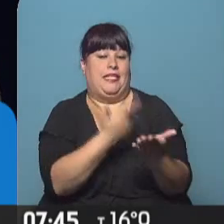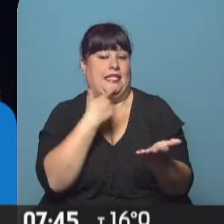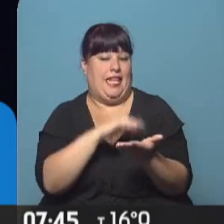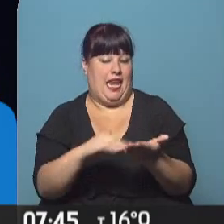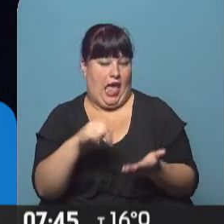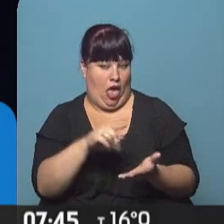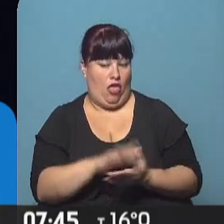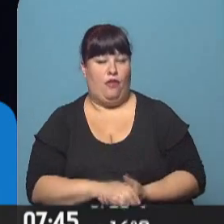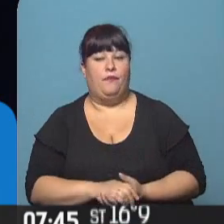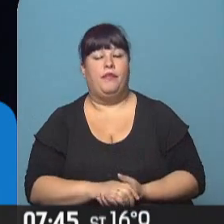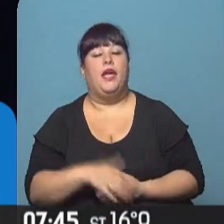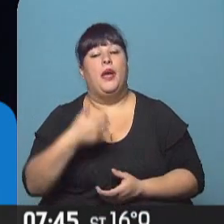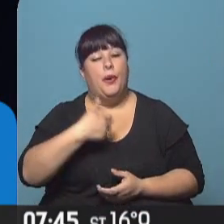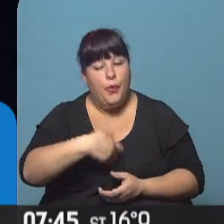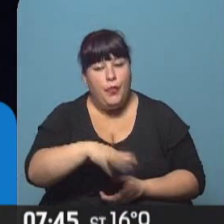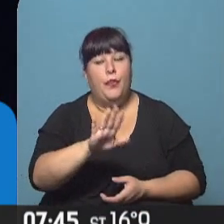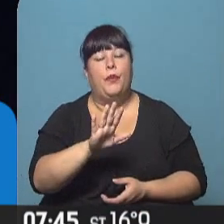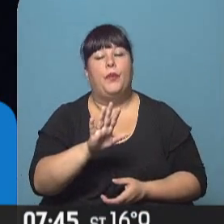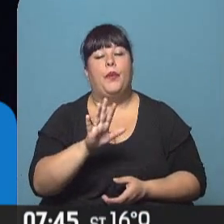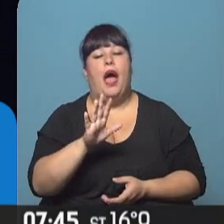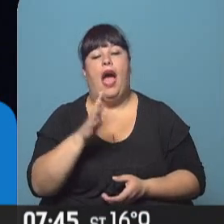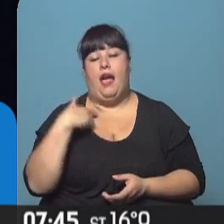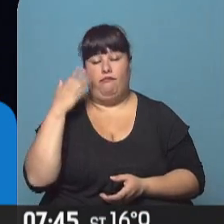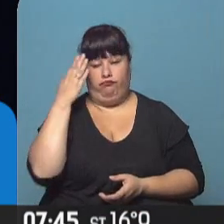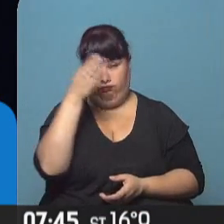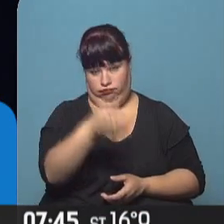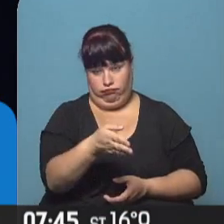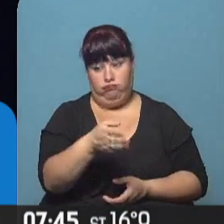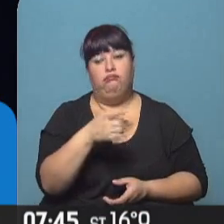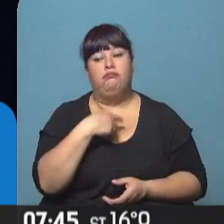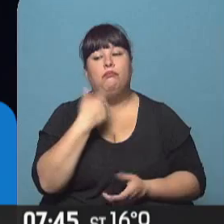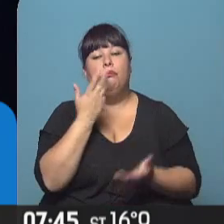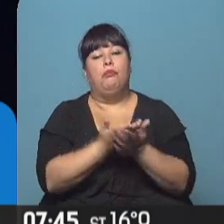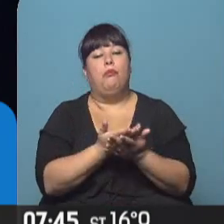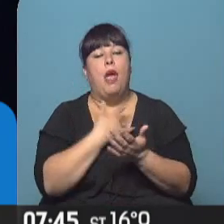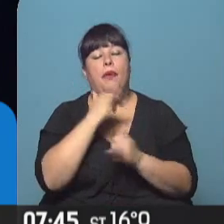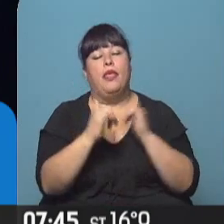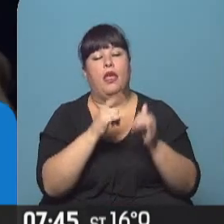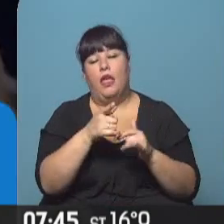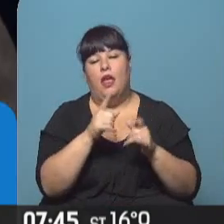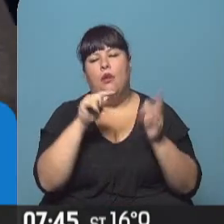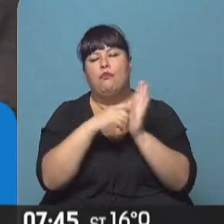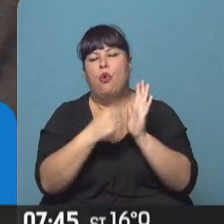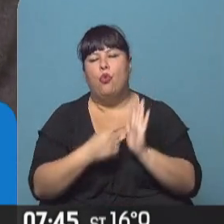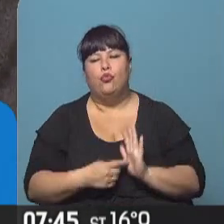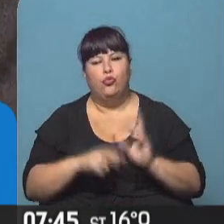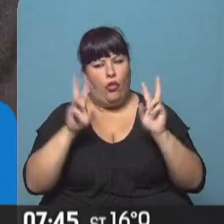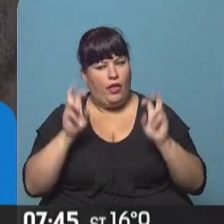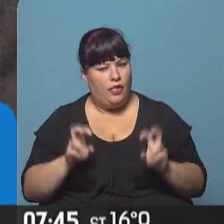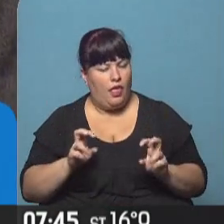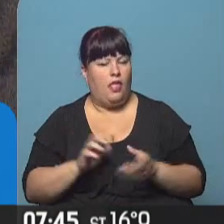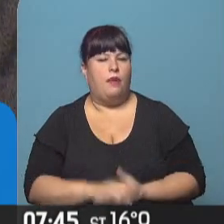Senado, donde vamos a concurrir y vamos a plantear algunos temas